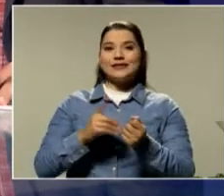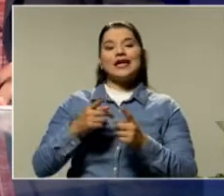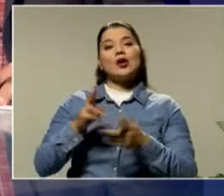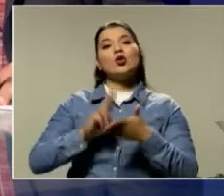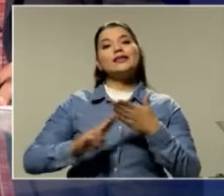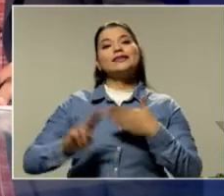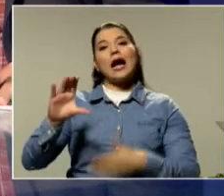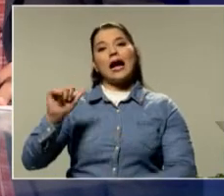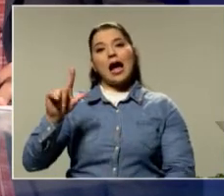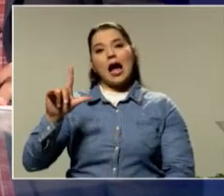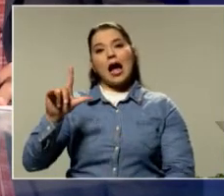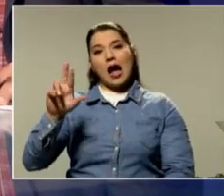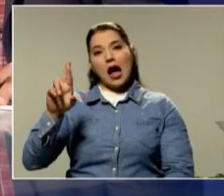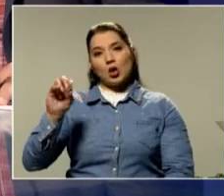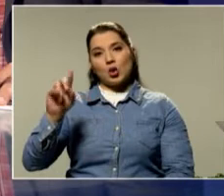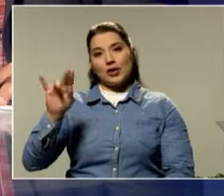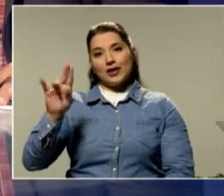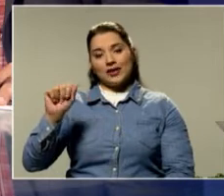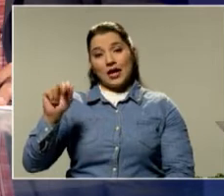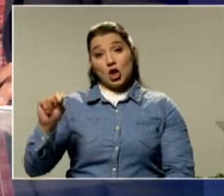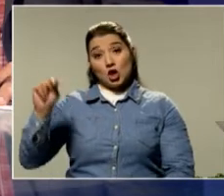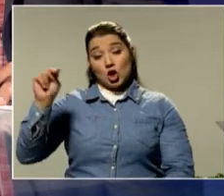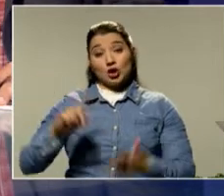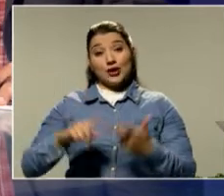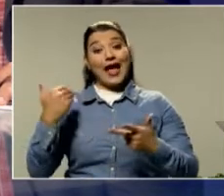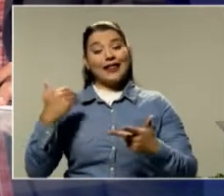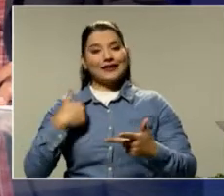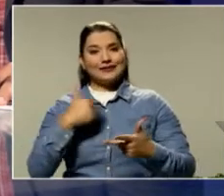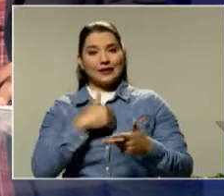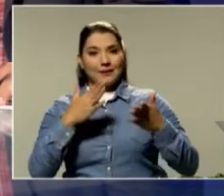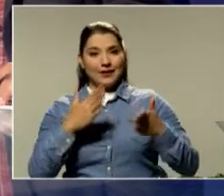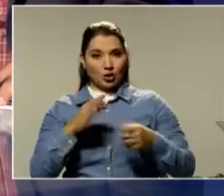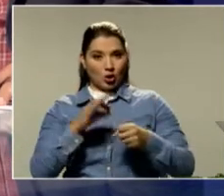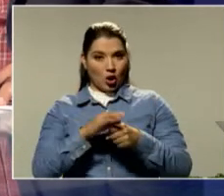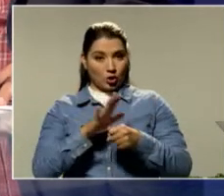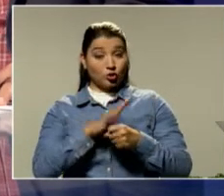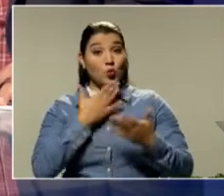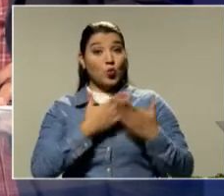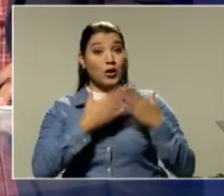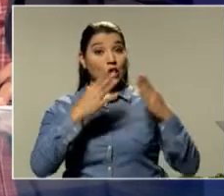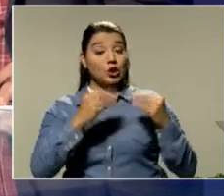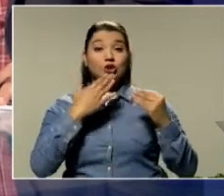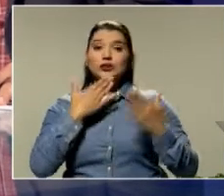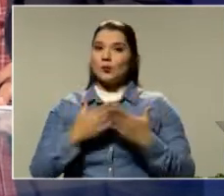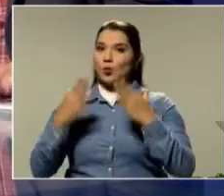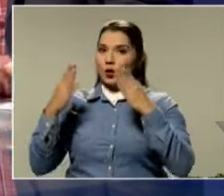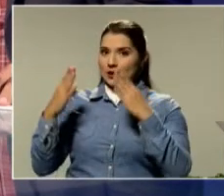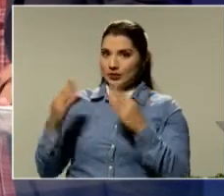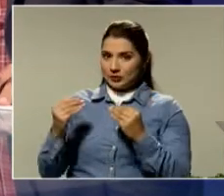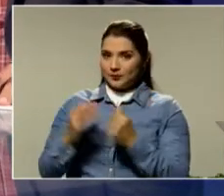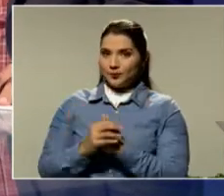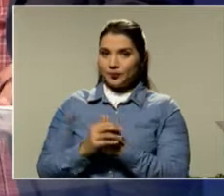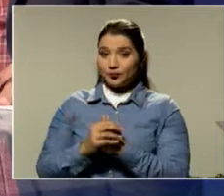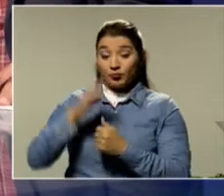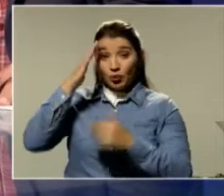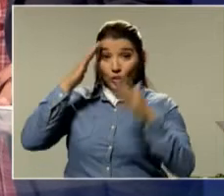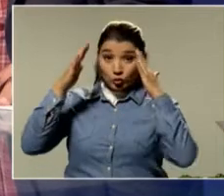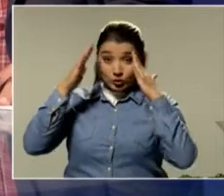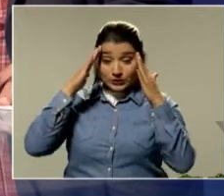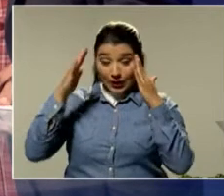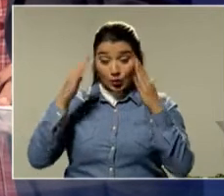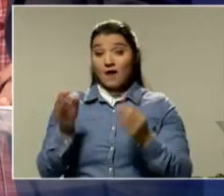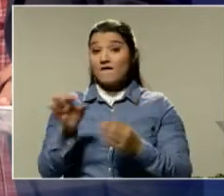y exministro de Agricultura. Buenas noches, don Luis Felipe. Buenas noches. Y un saludo